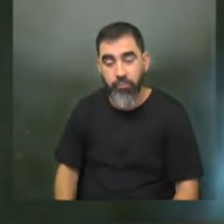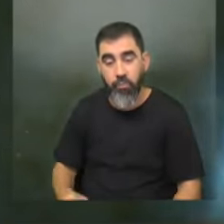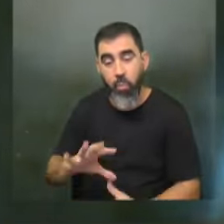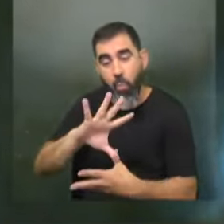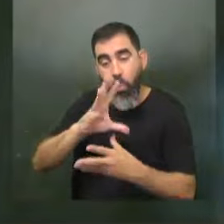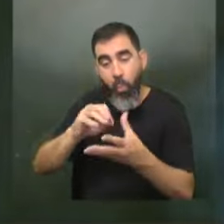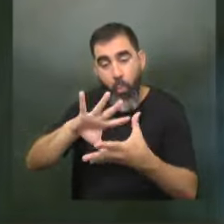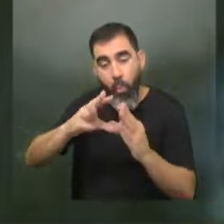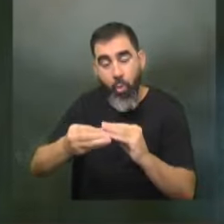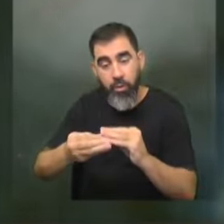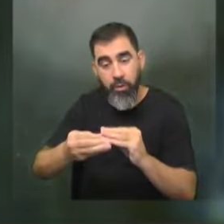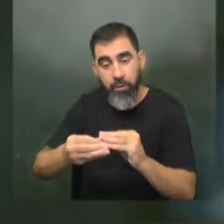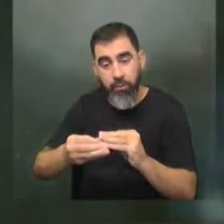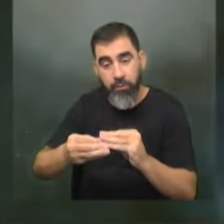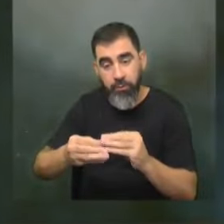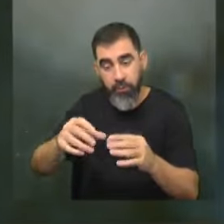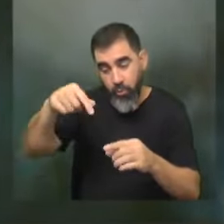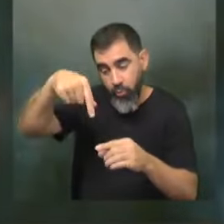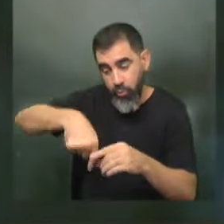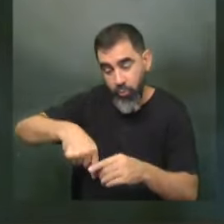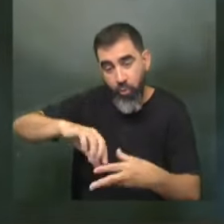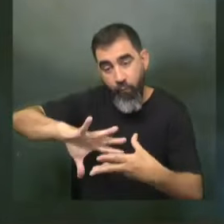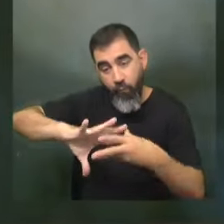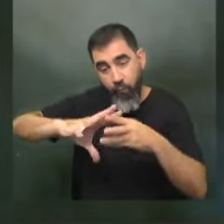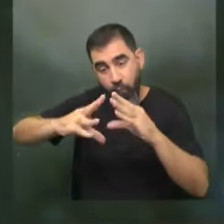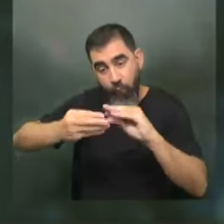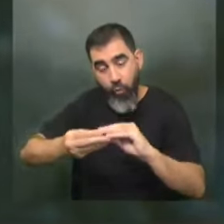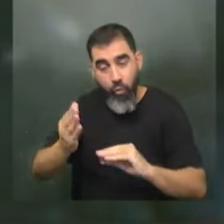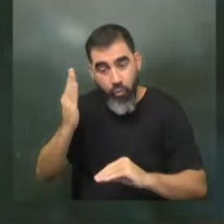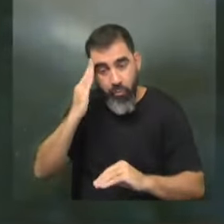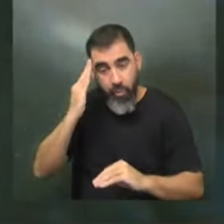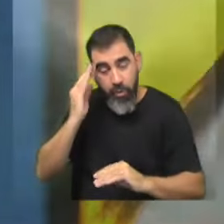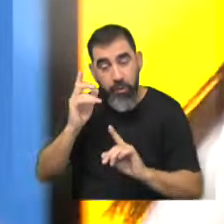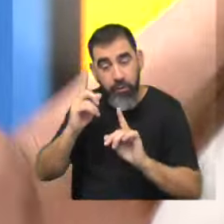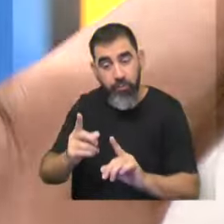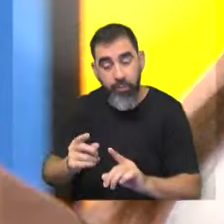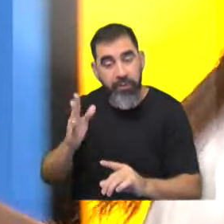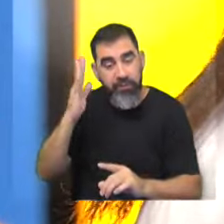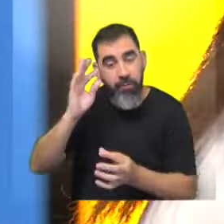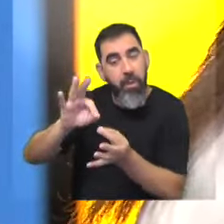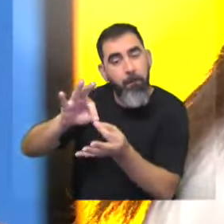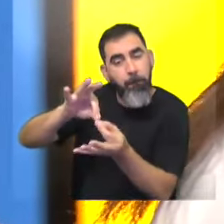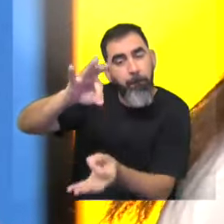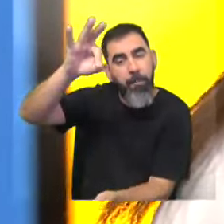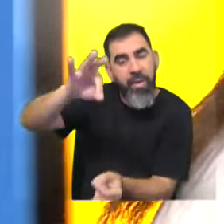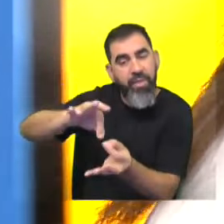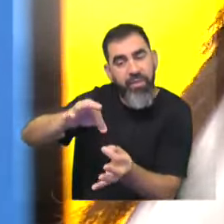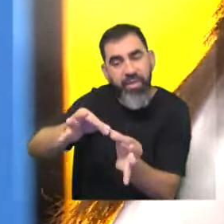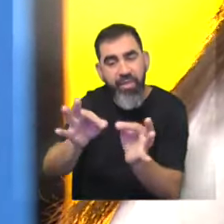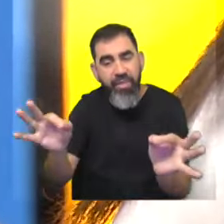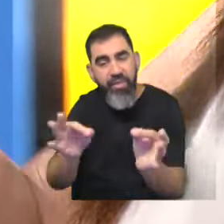cueva, ¿sí? Correcto. Me permite saber la forma de la cueva y me permite después también saber qué dimensiones